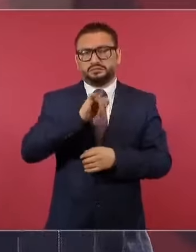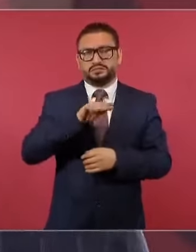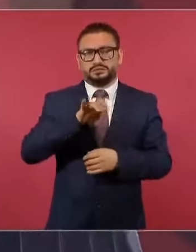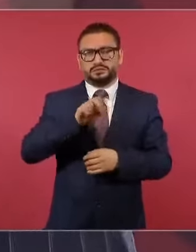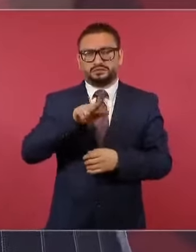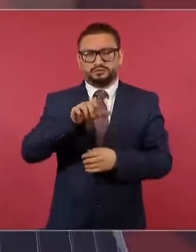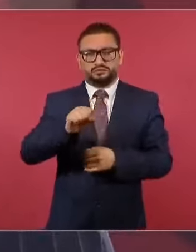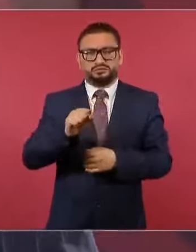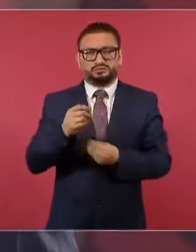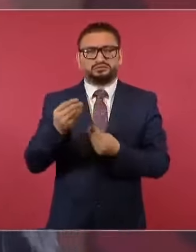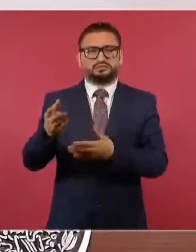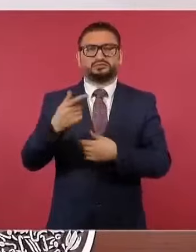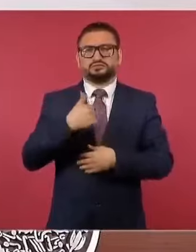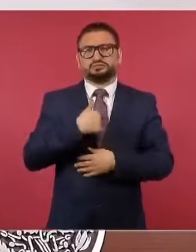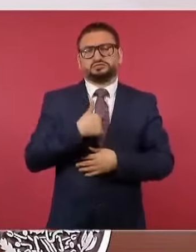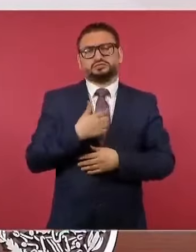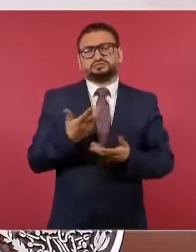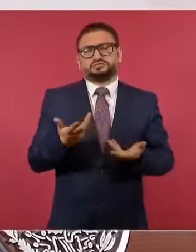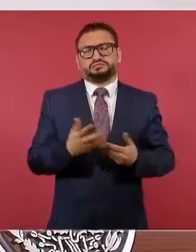Yo no voy